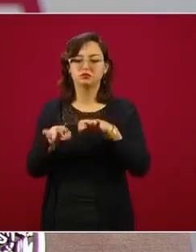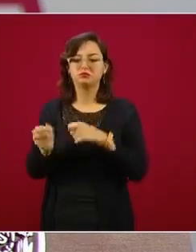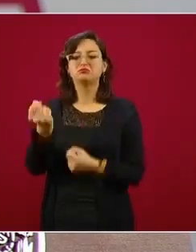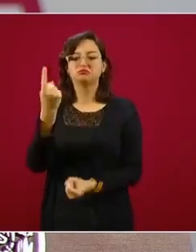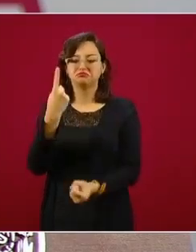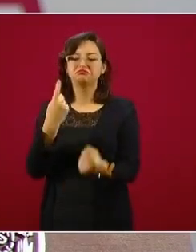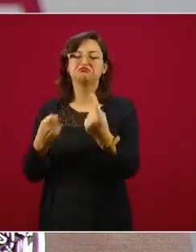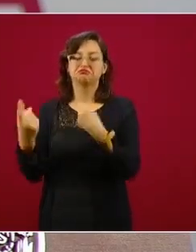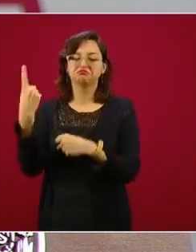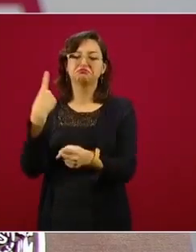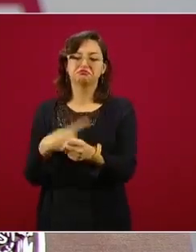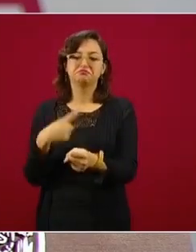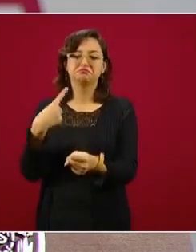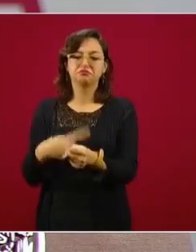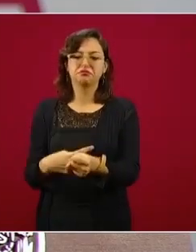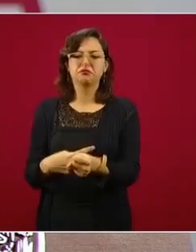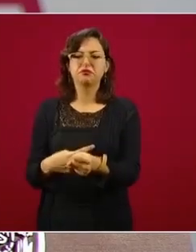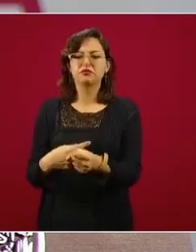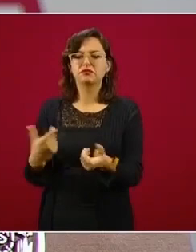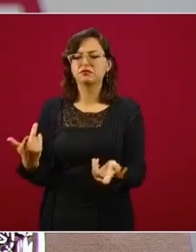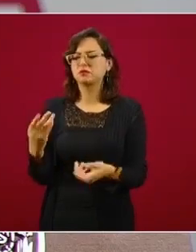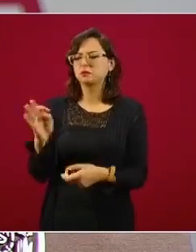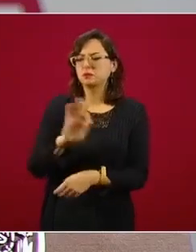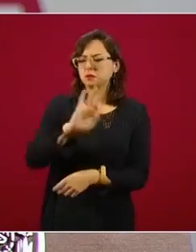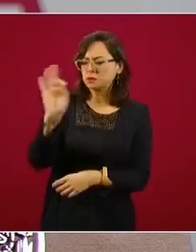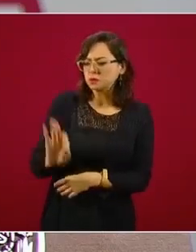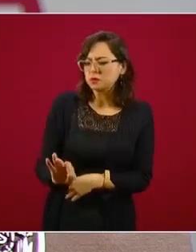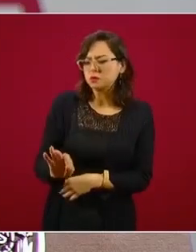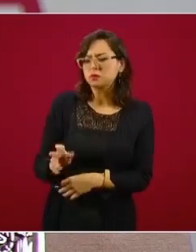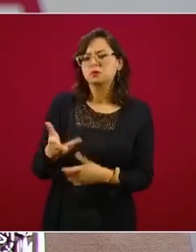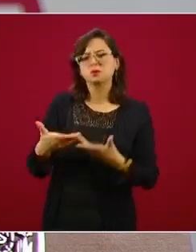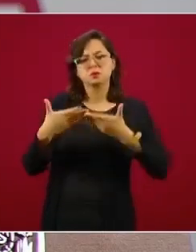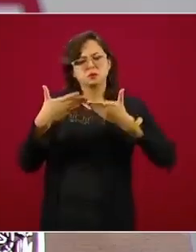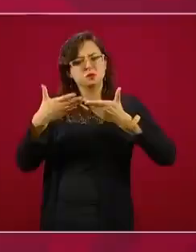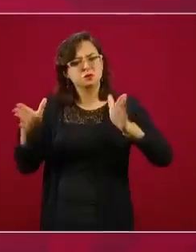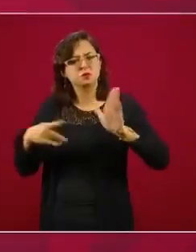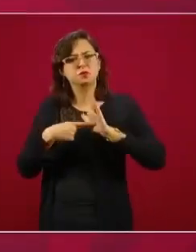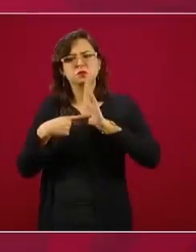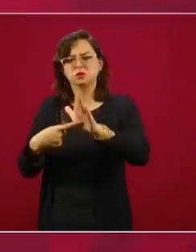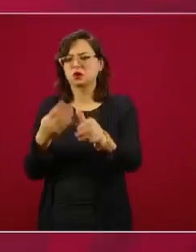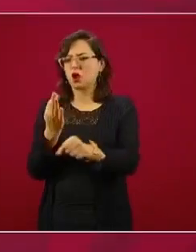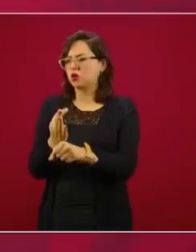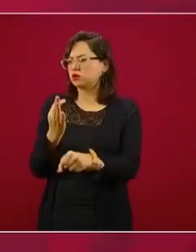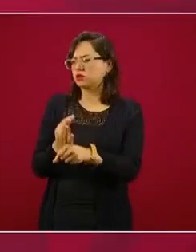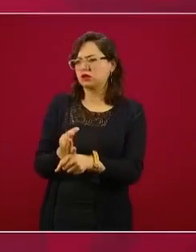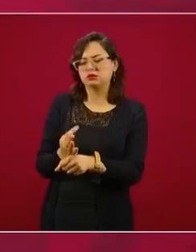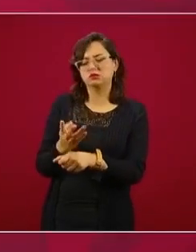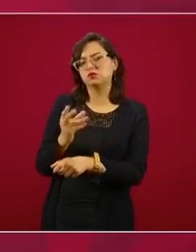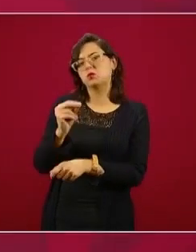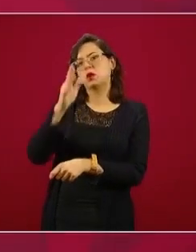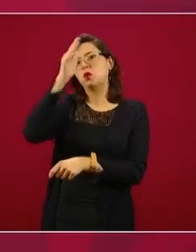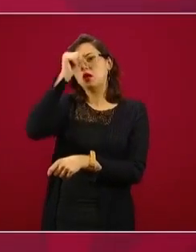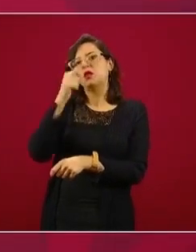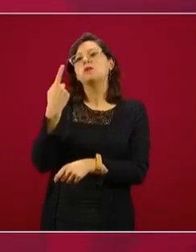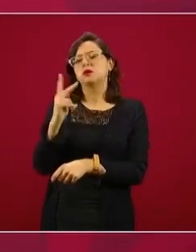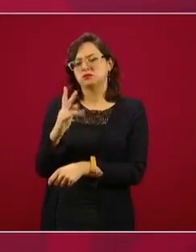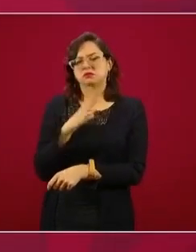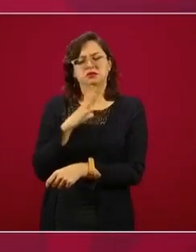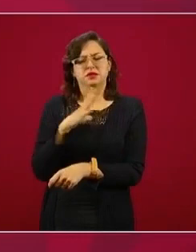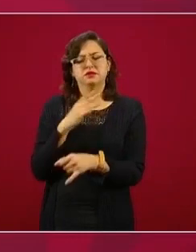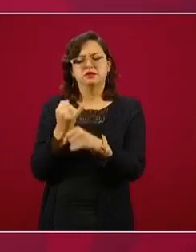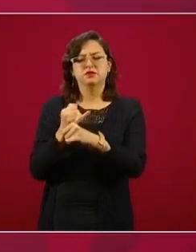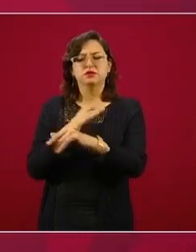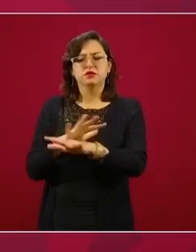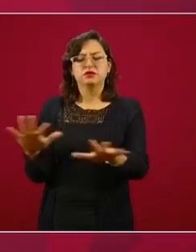enfermado, es un porcentaje, normalmente lo damos públicamente, no tengo el dato ahora, pero con gusto se los damos, inclusive